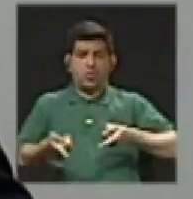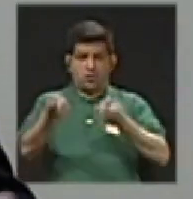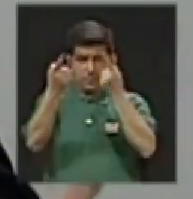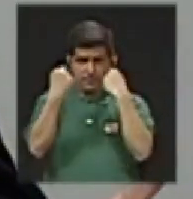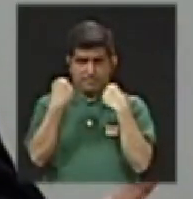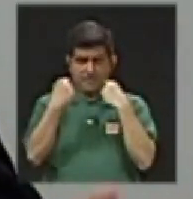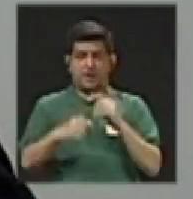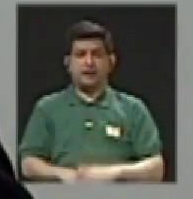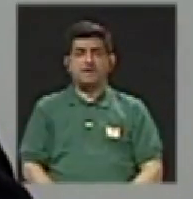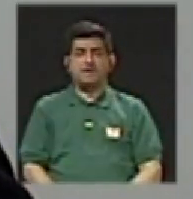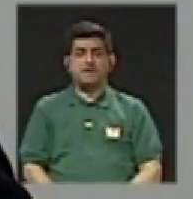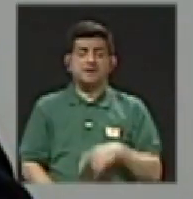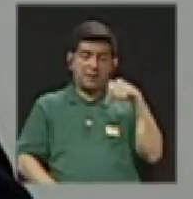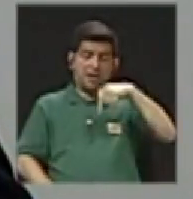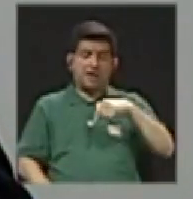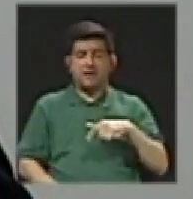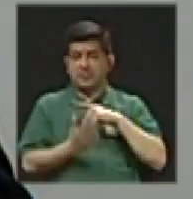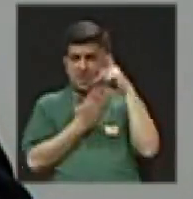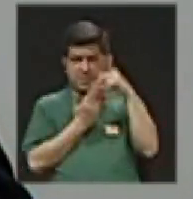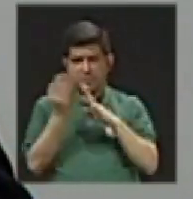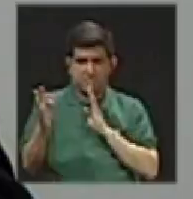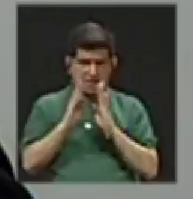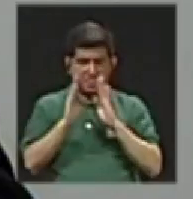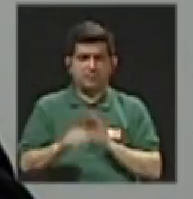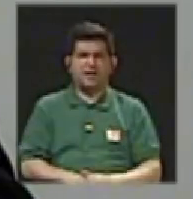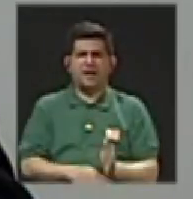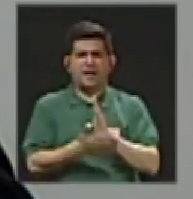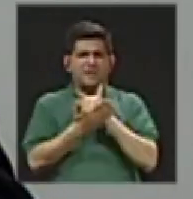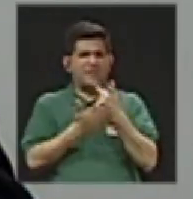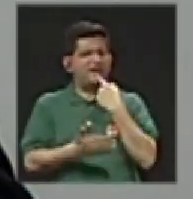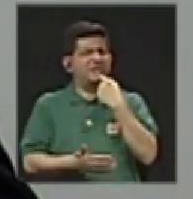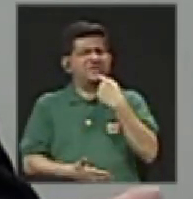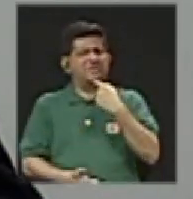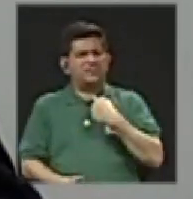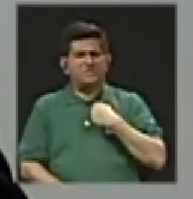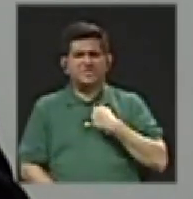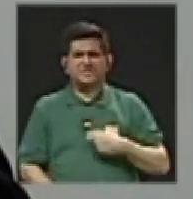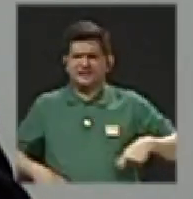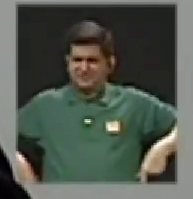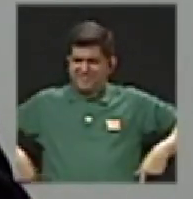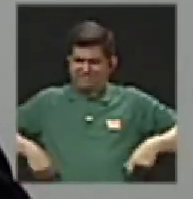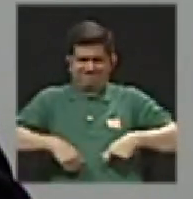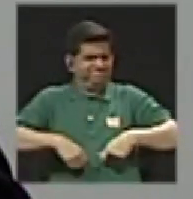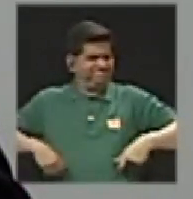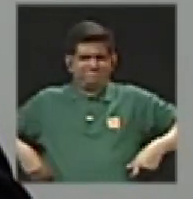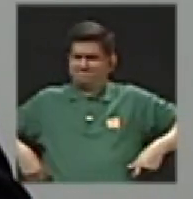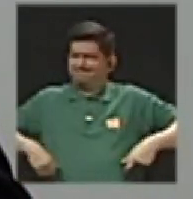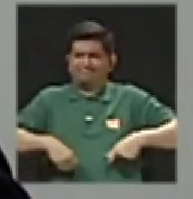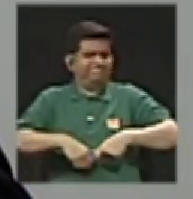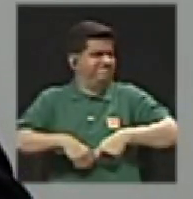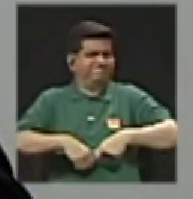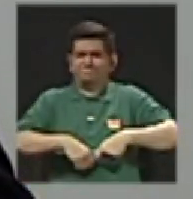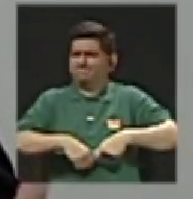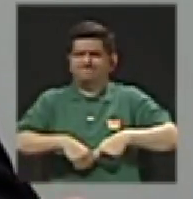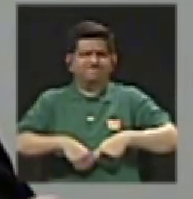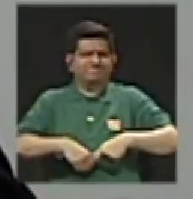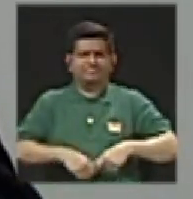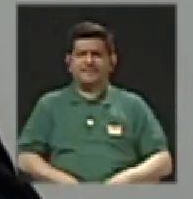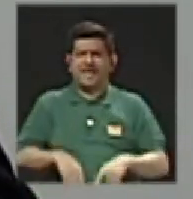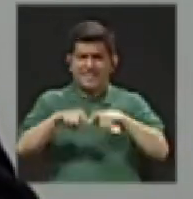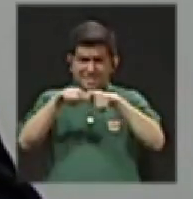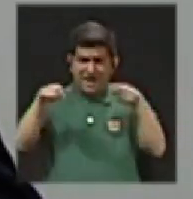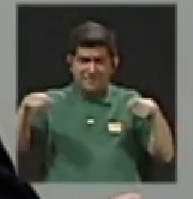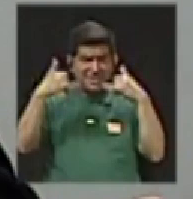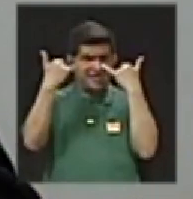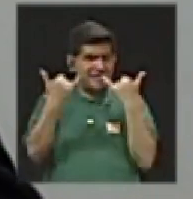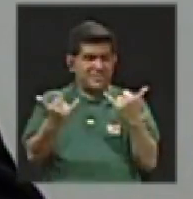a conversar, y algo me estaba diciendo en la cintura que la medida